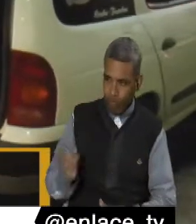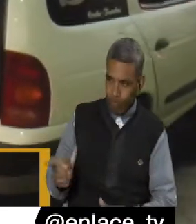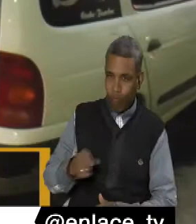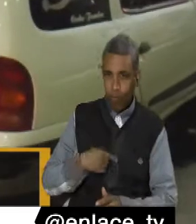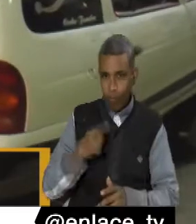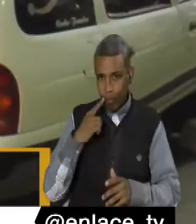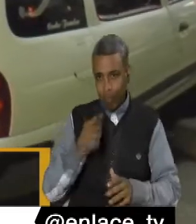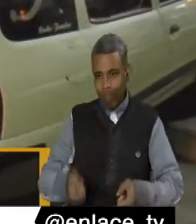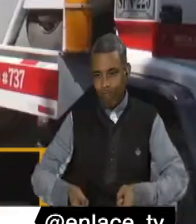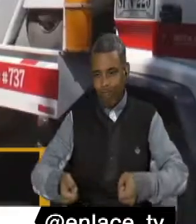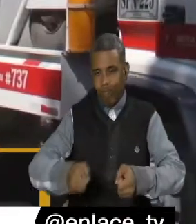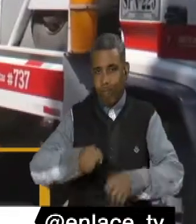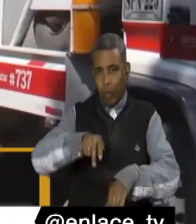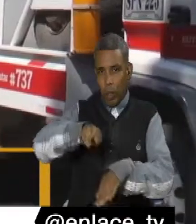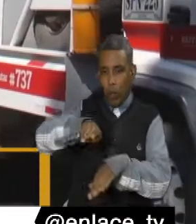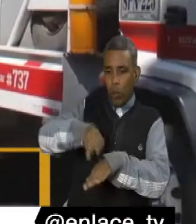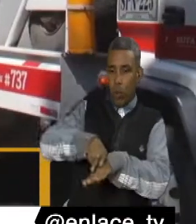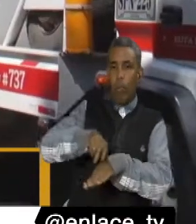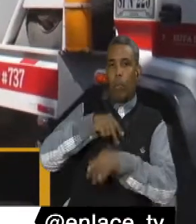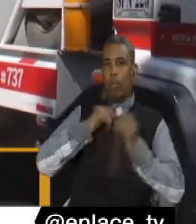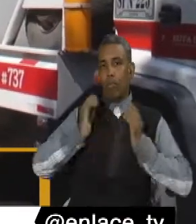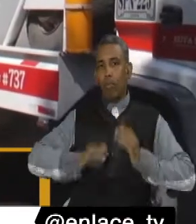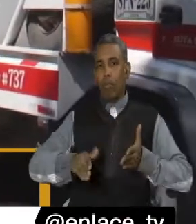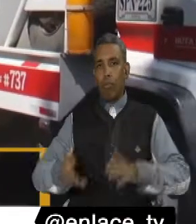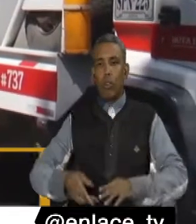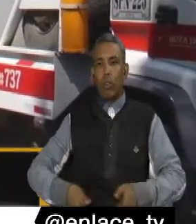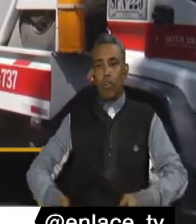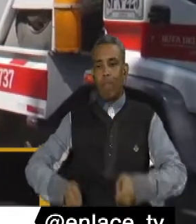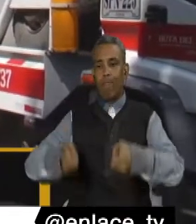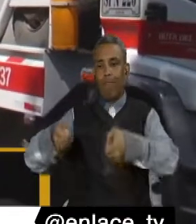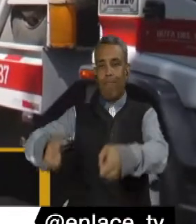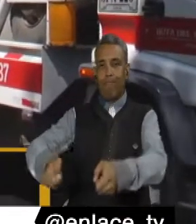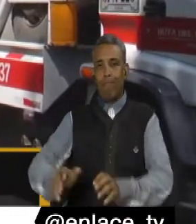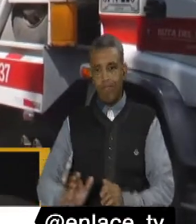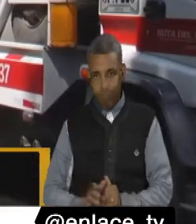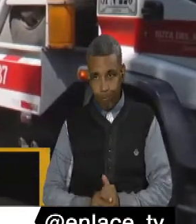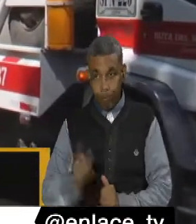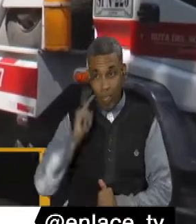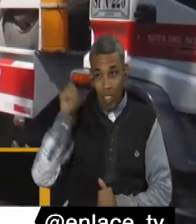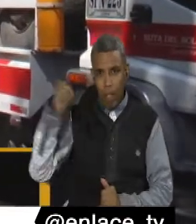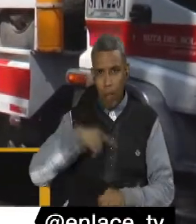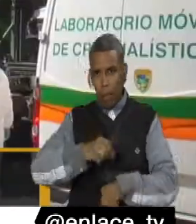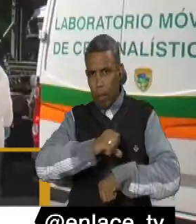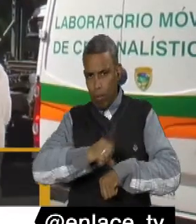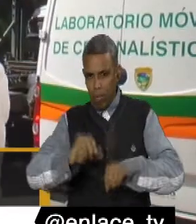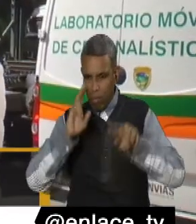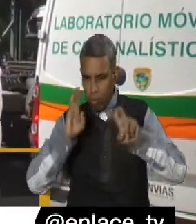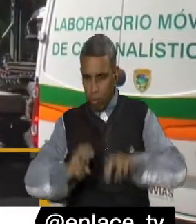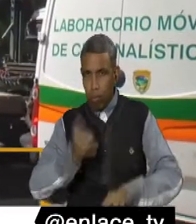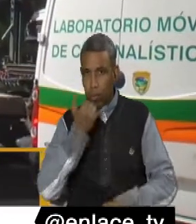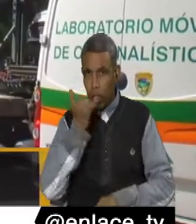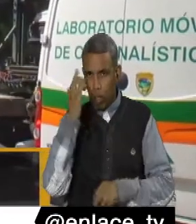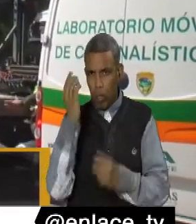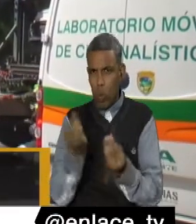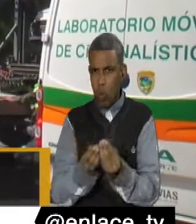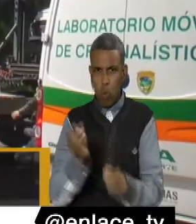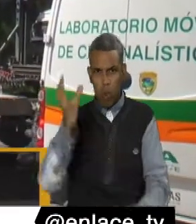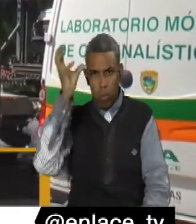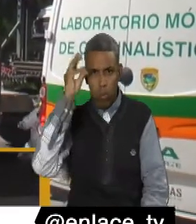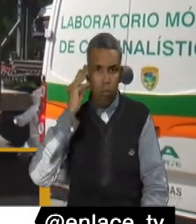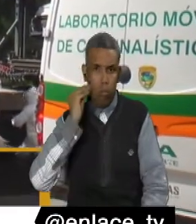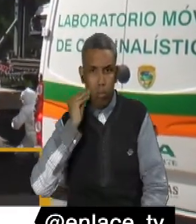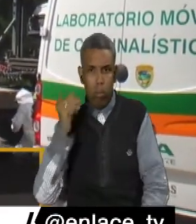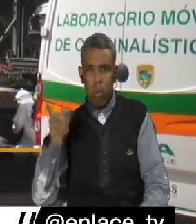medicina legal. Una comisión de expertos se desplazó desde Bogotá al lugar de los hechos para inspeccionar minuciosamente la escena